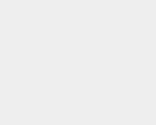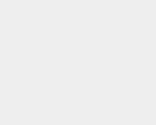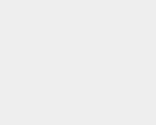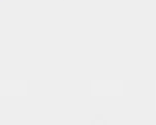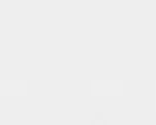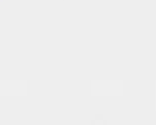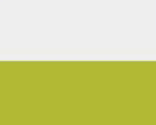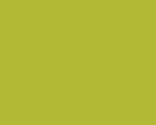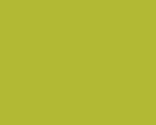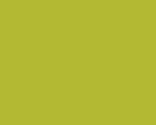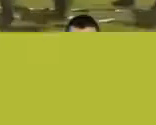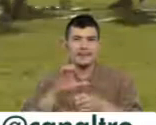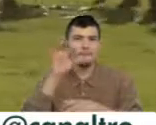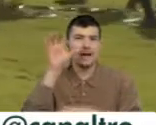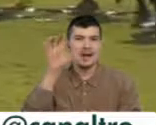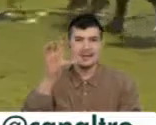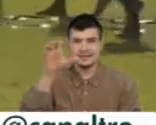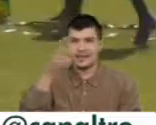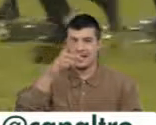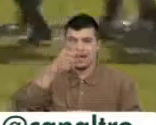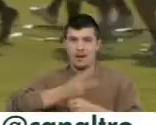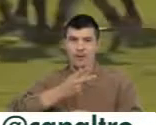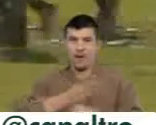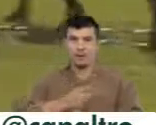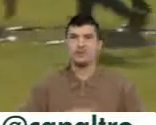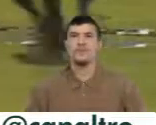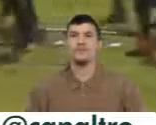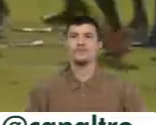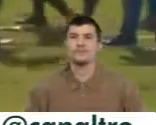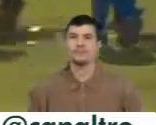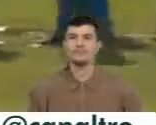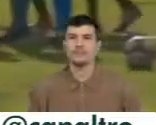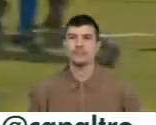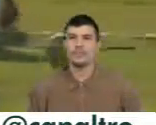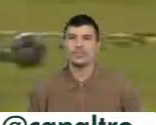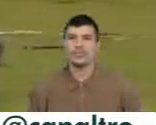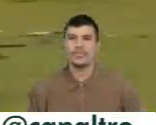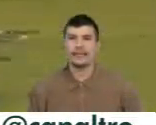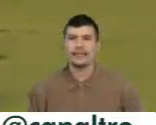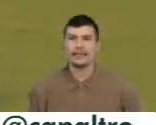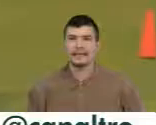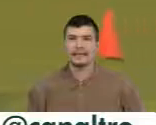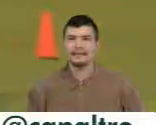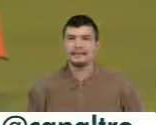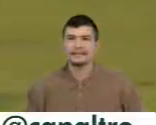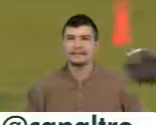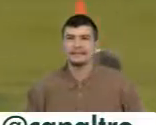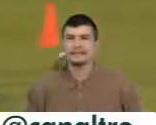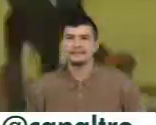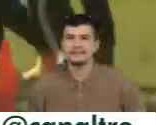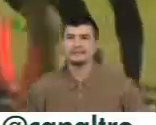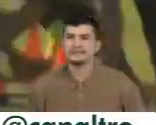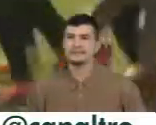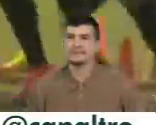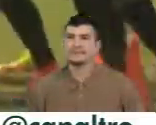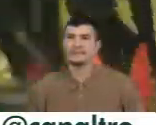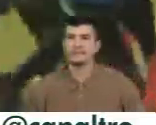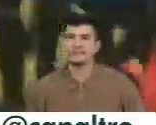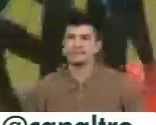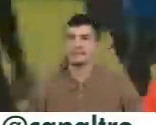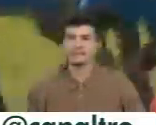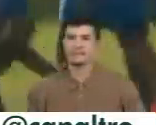com el centrodelantero juan camilo hernández quien pertenece al granada de españa pero que jugará seis meses a préstamo este año